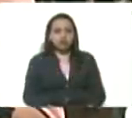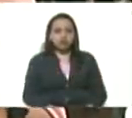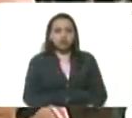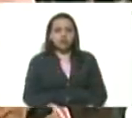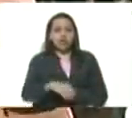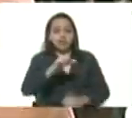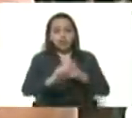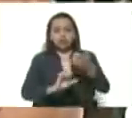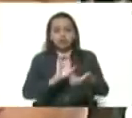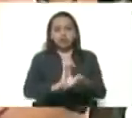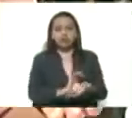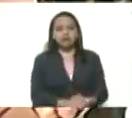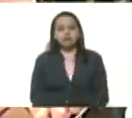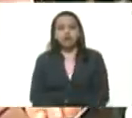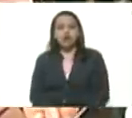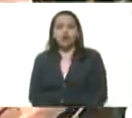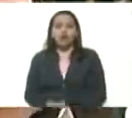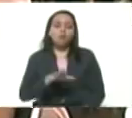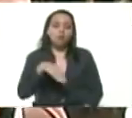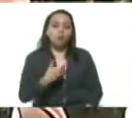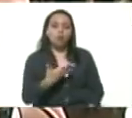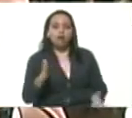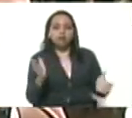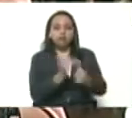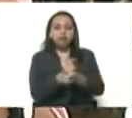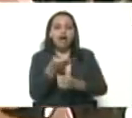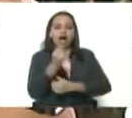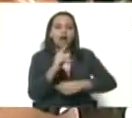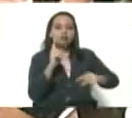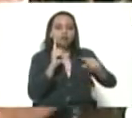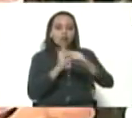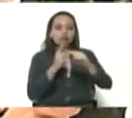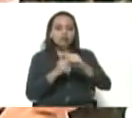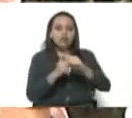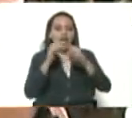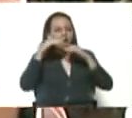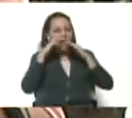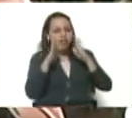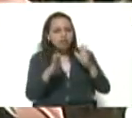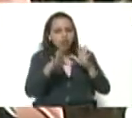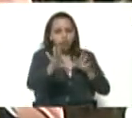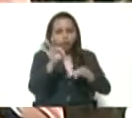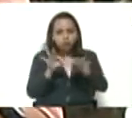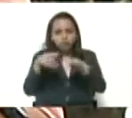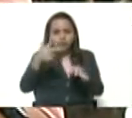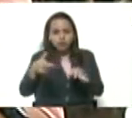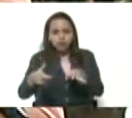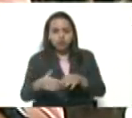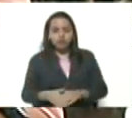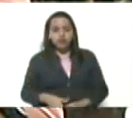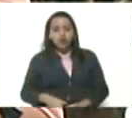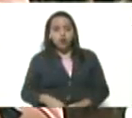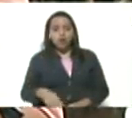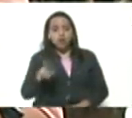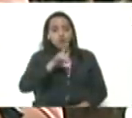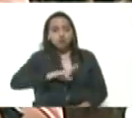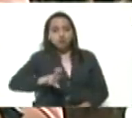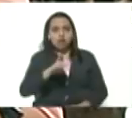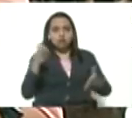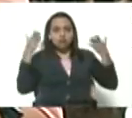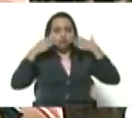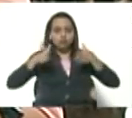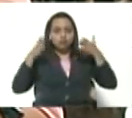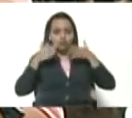ciudad de Caracas para detectar los casos positivos, atenderlos debidamente bajo los protocolos que ha orientado la